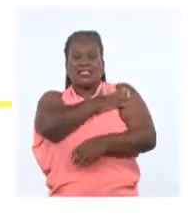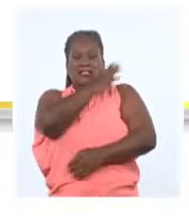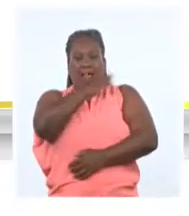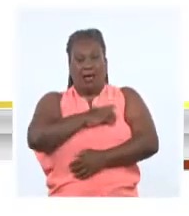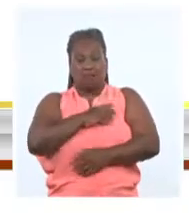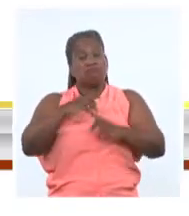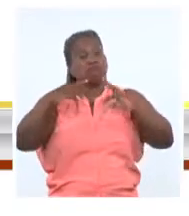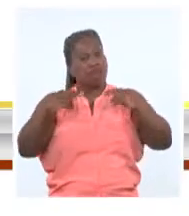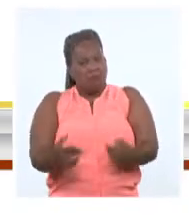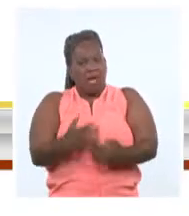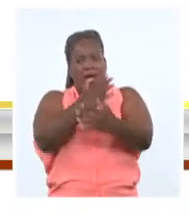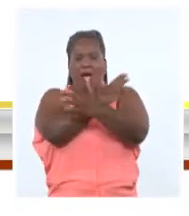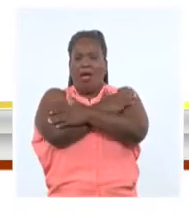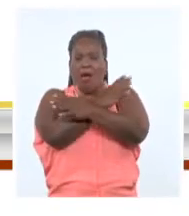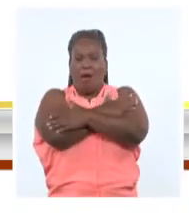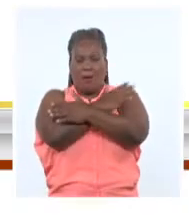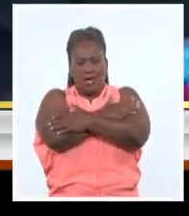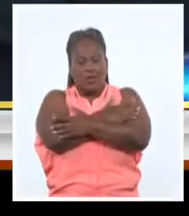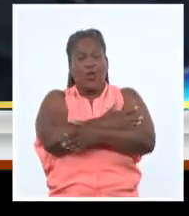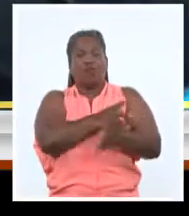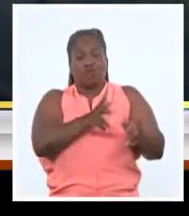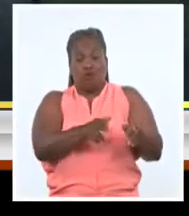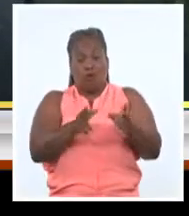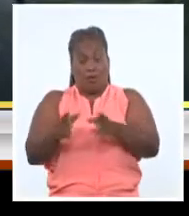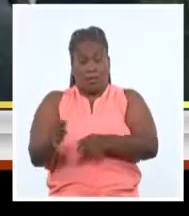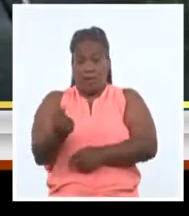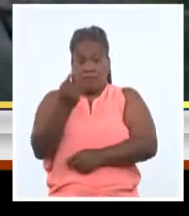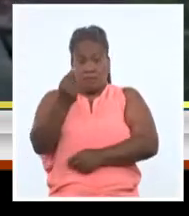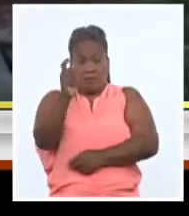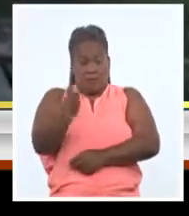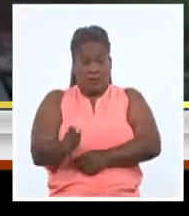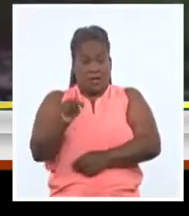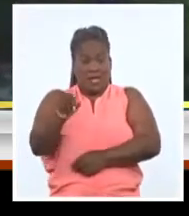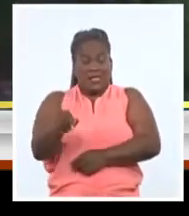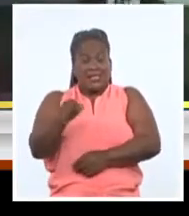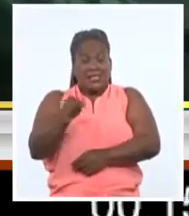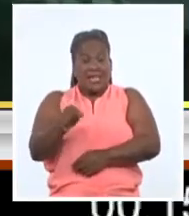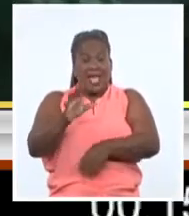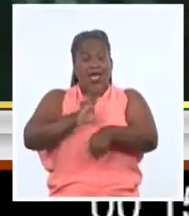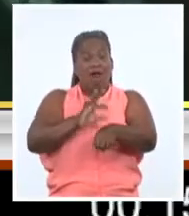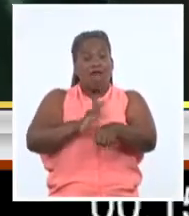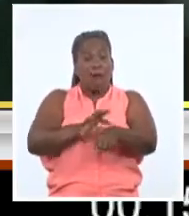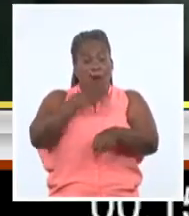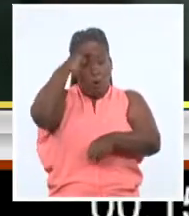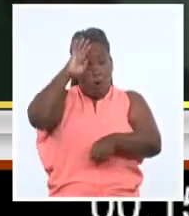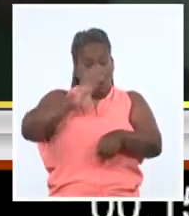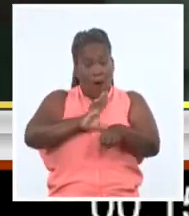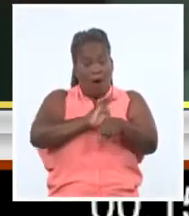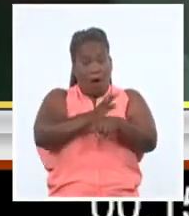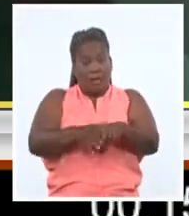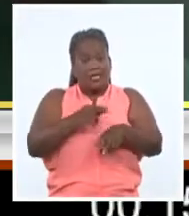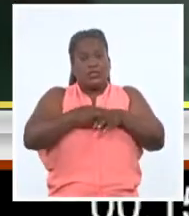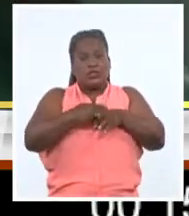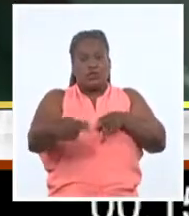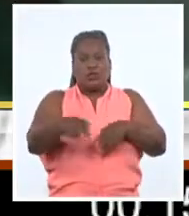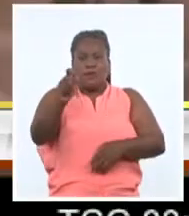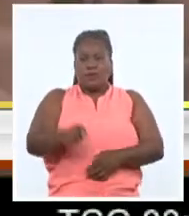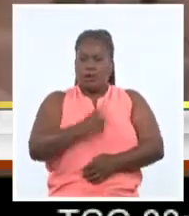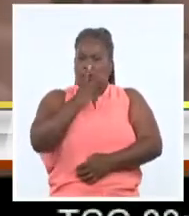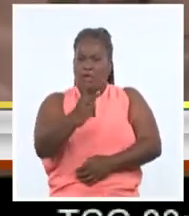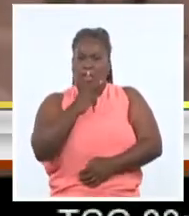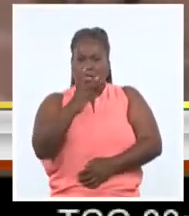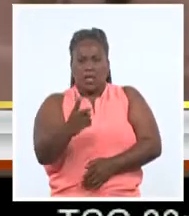Volverán los abrazos documenta la llegada de los primeros casos de COVID-19 a Cuba y las historias del personal sanitario que desde el inicio